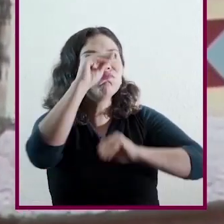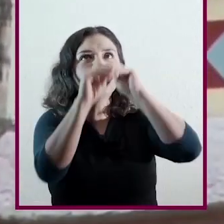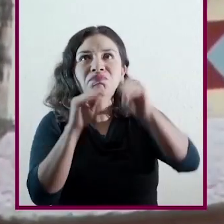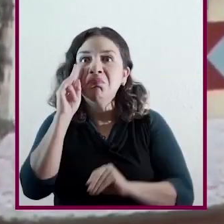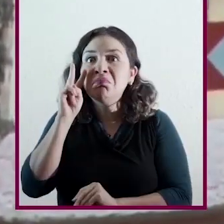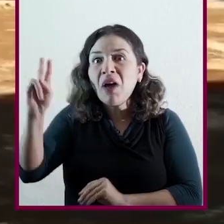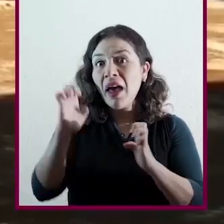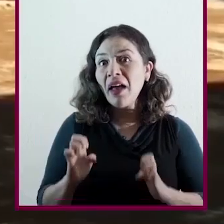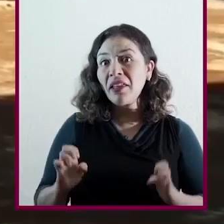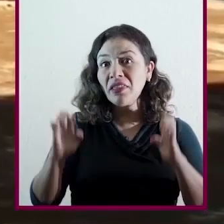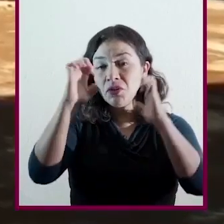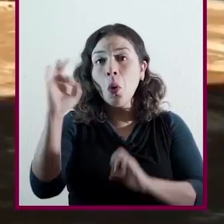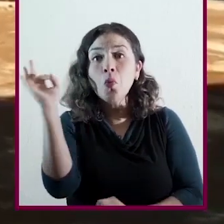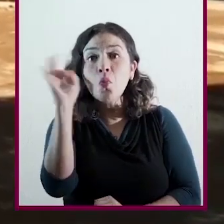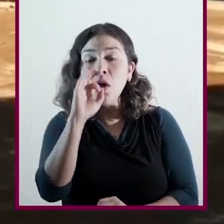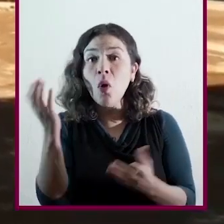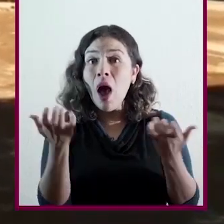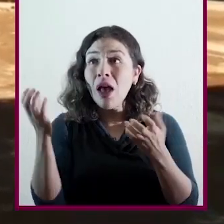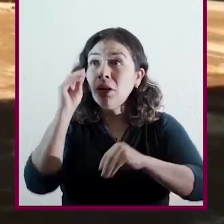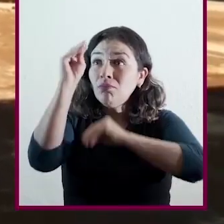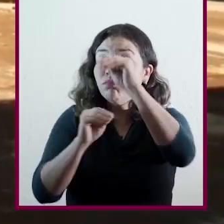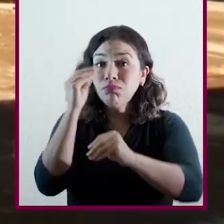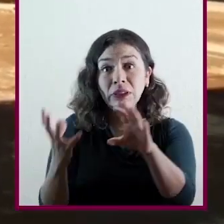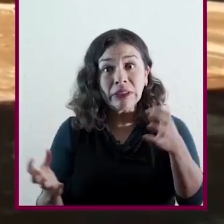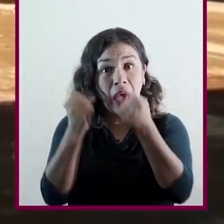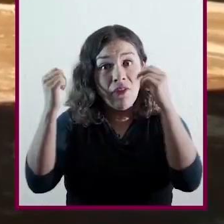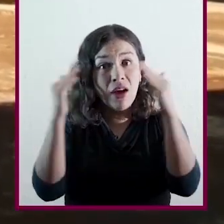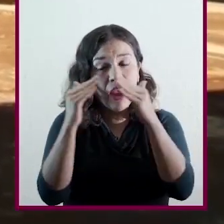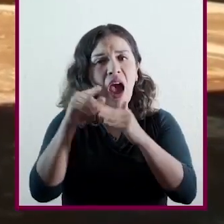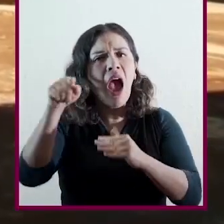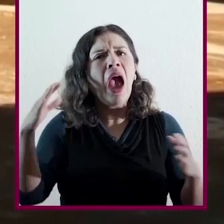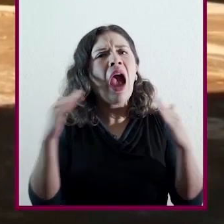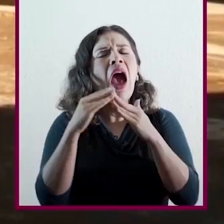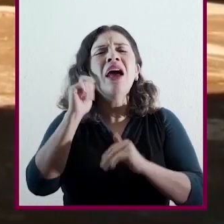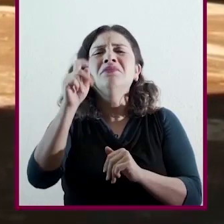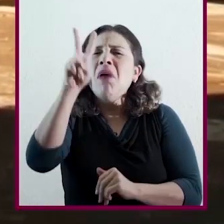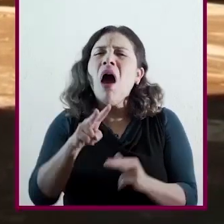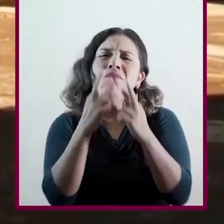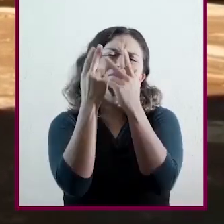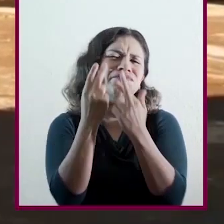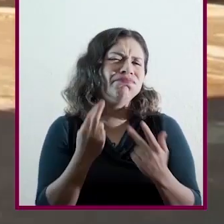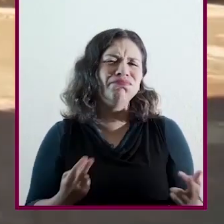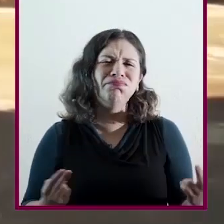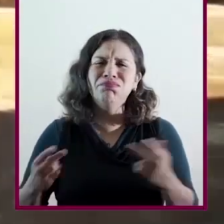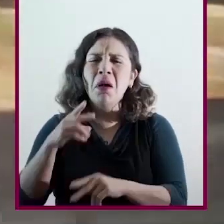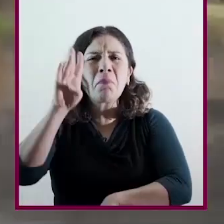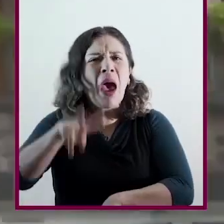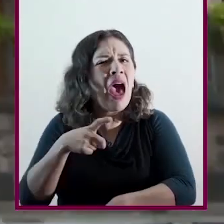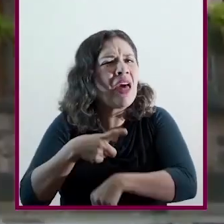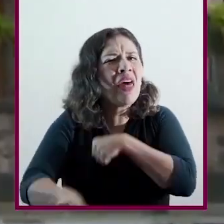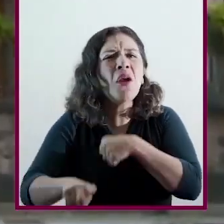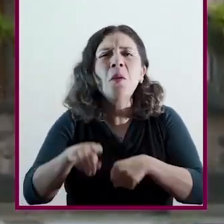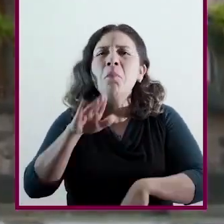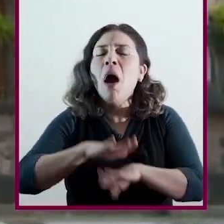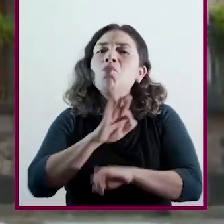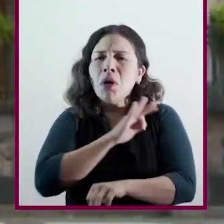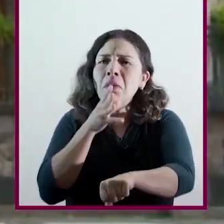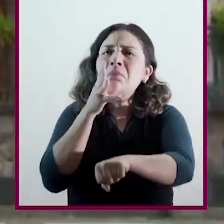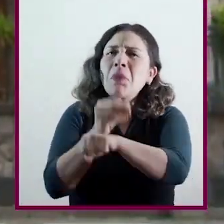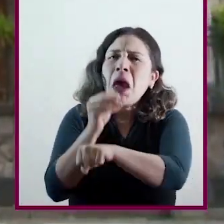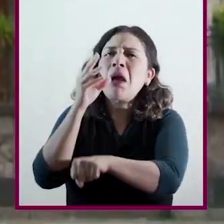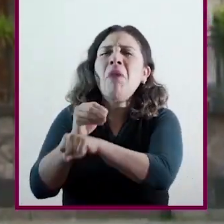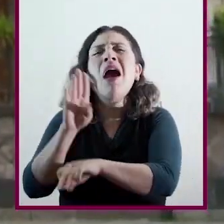adornan su estructura. En el momento de su rescate, la vivienda se encontraba muy deteriorada, con daños que habían